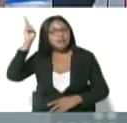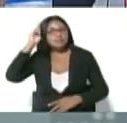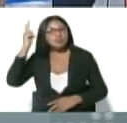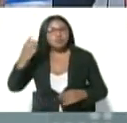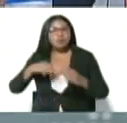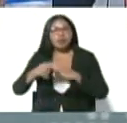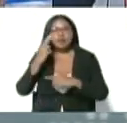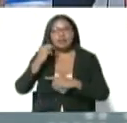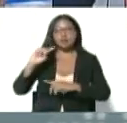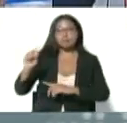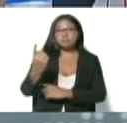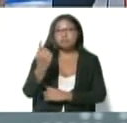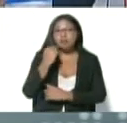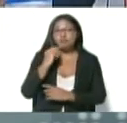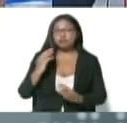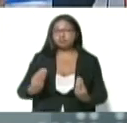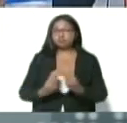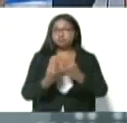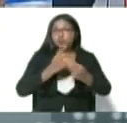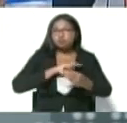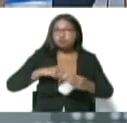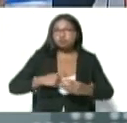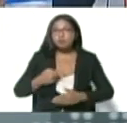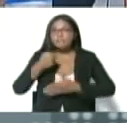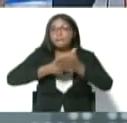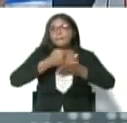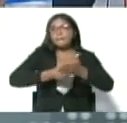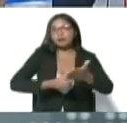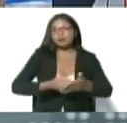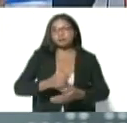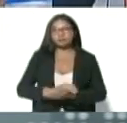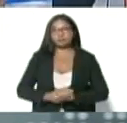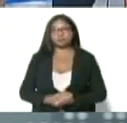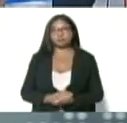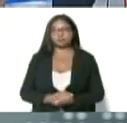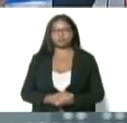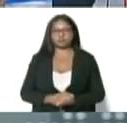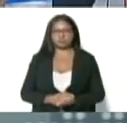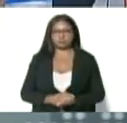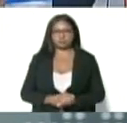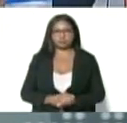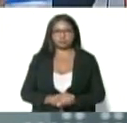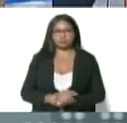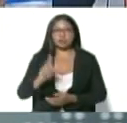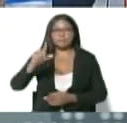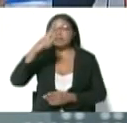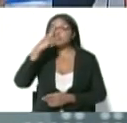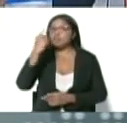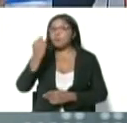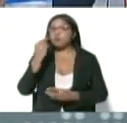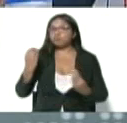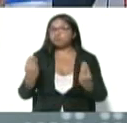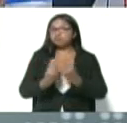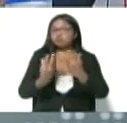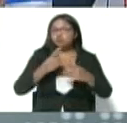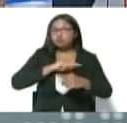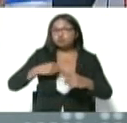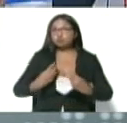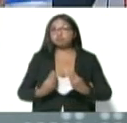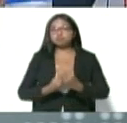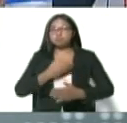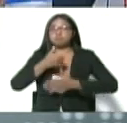primero y todos ellos van con nosotros al gran general del pueblo soberano se quiere llamar zamora y todos van con